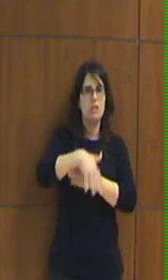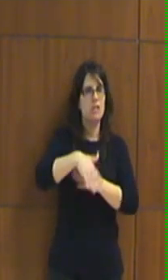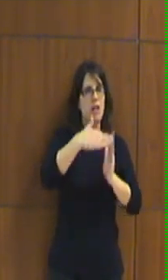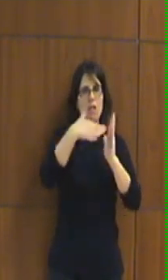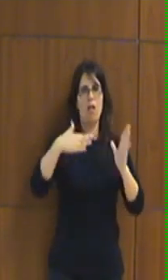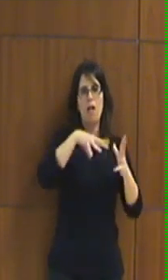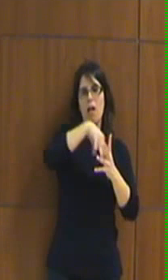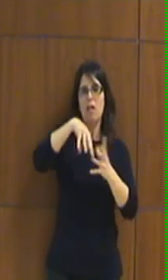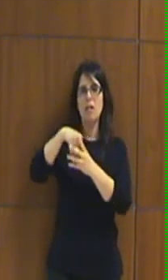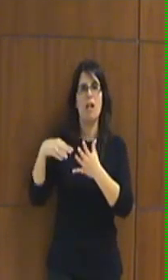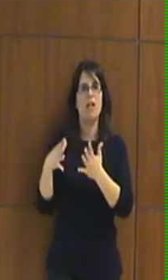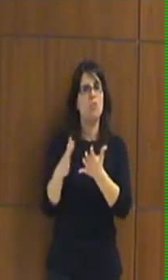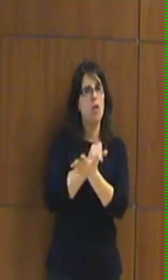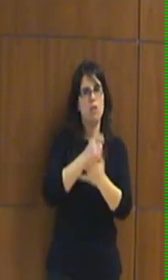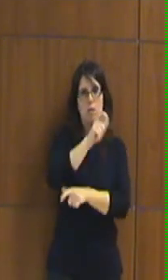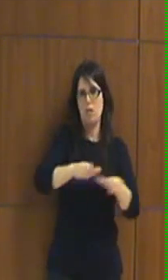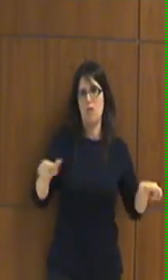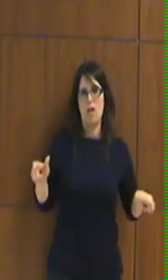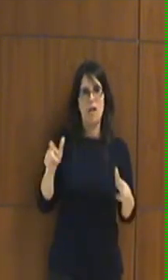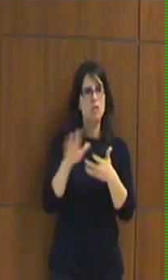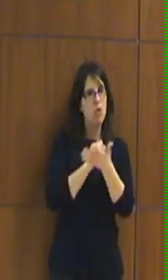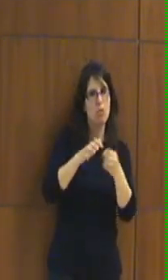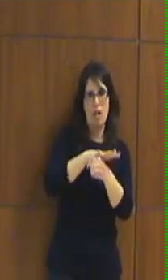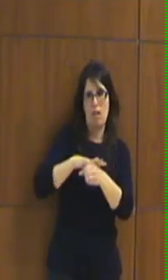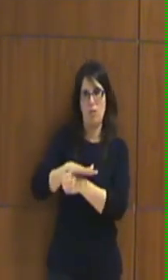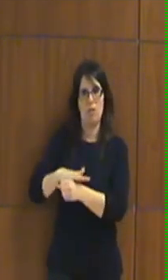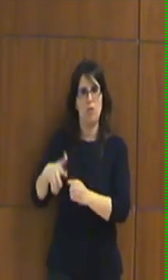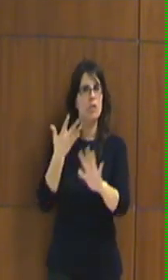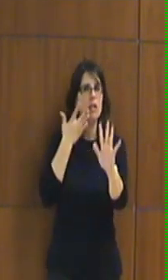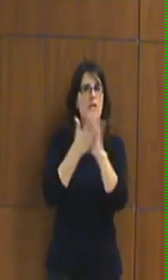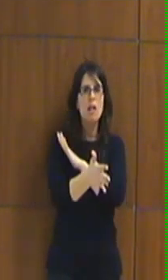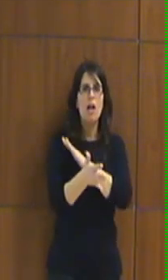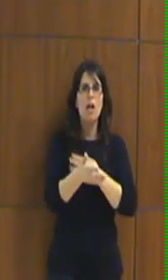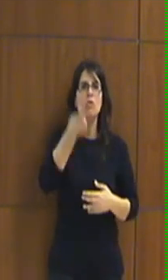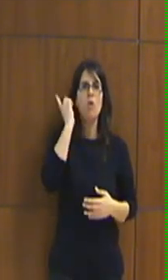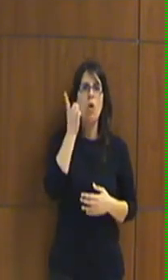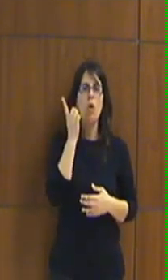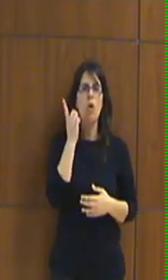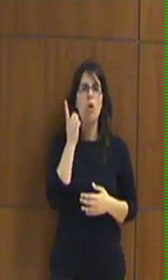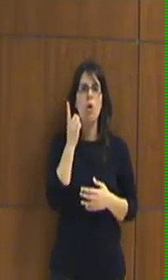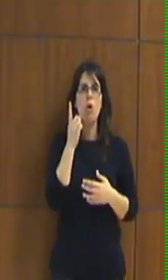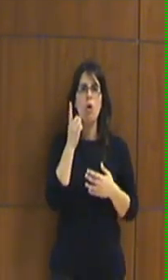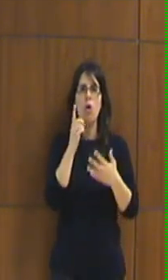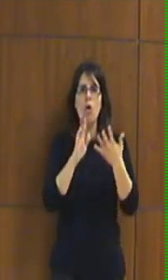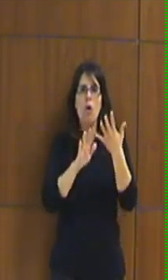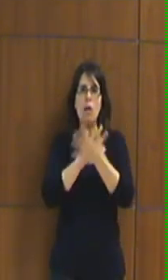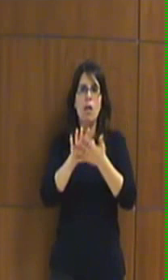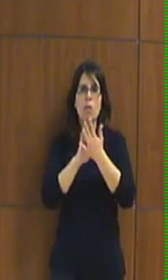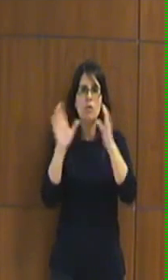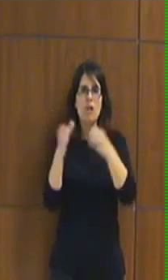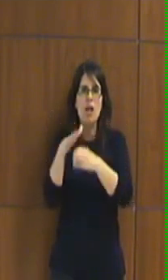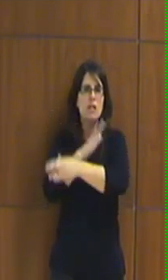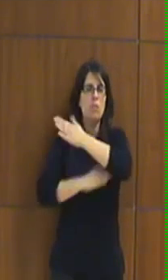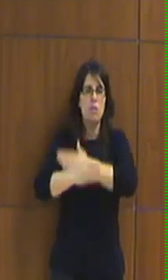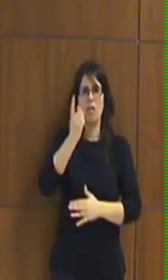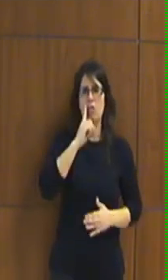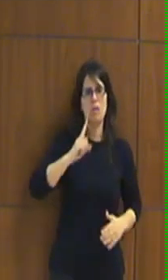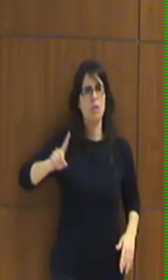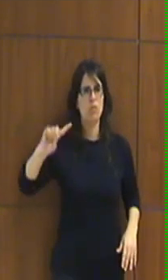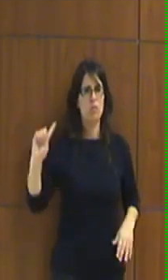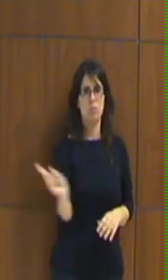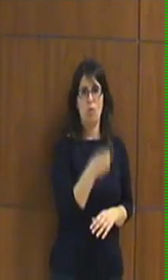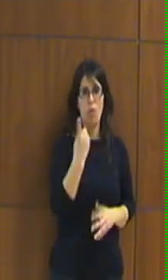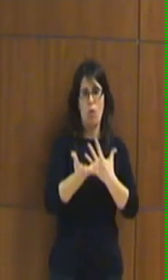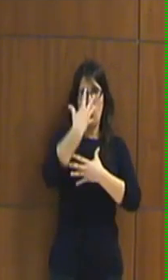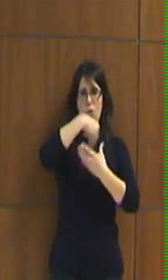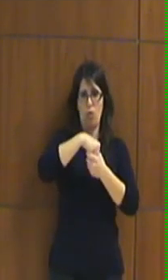las personas, ¿no? Hablamos del pim, pim, pim y de todas las personas. O sea, al final siempre la coletilla final es de todas las personas. O sea, no llega el ADSL a